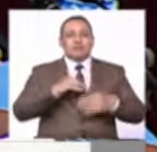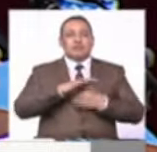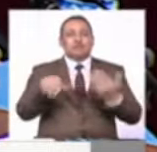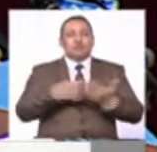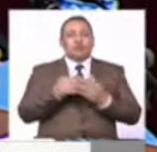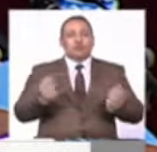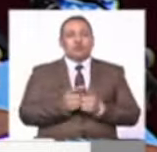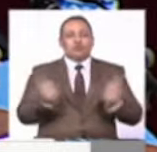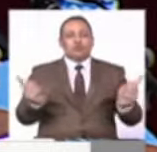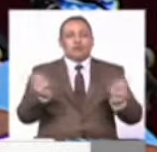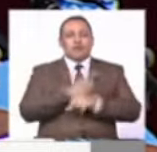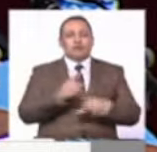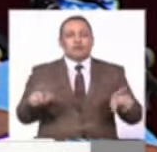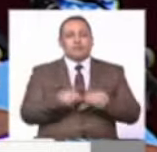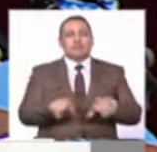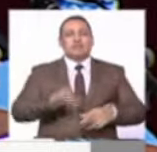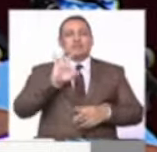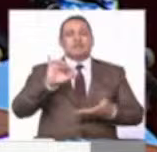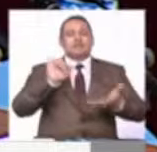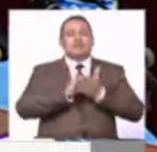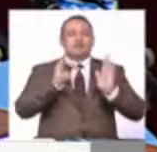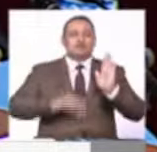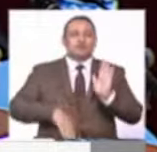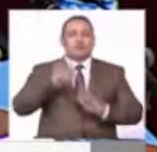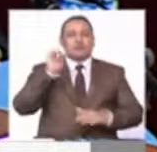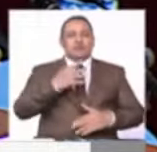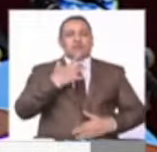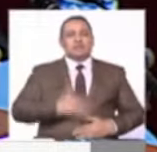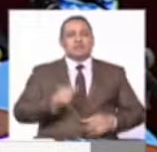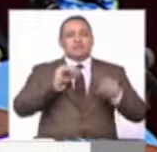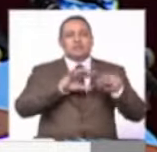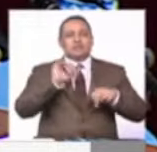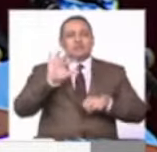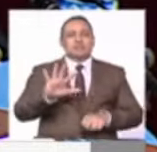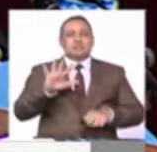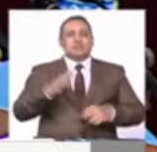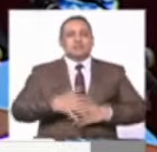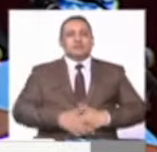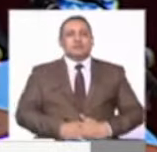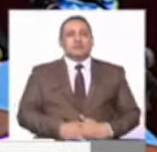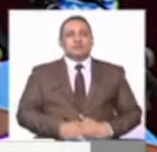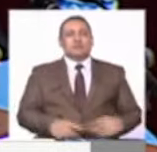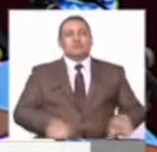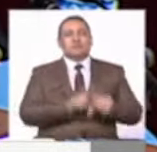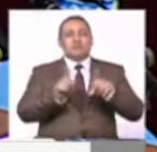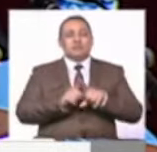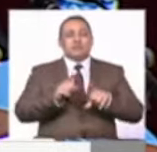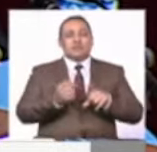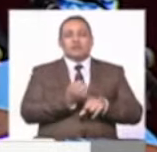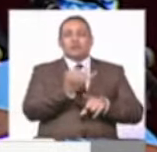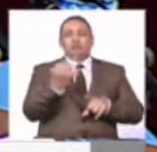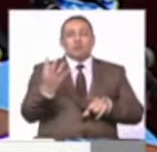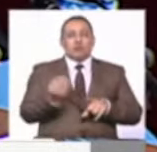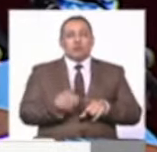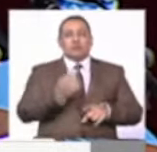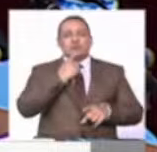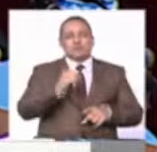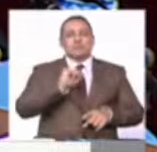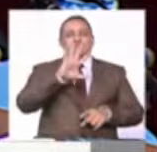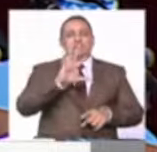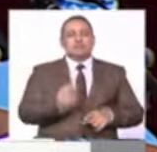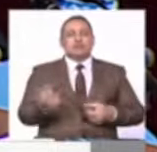suplentes hay tres que superan los 75 años y el quórum es de cinco